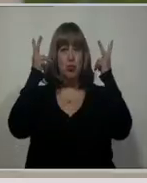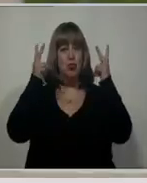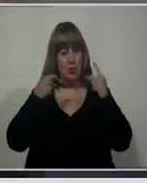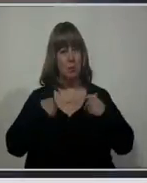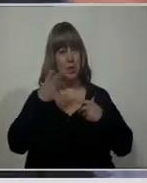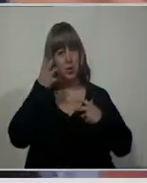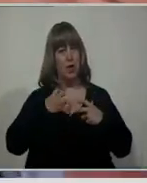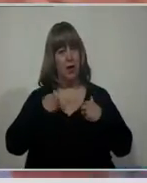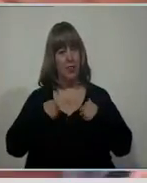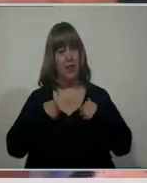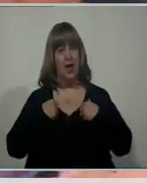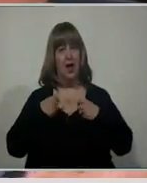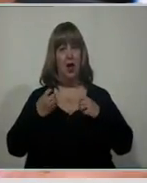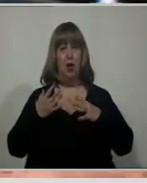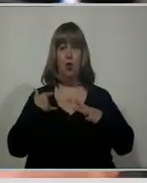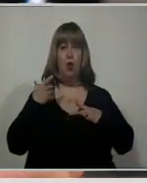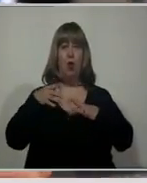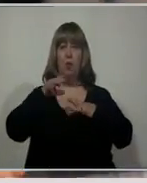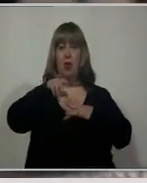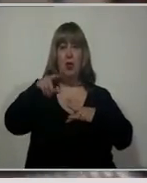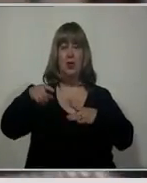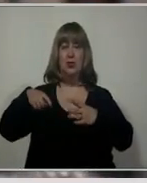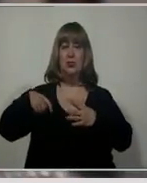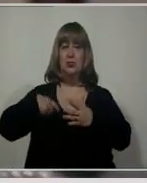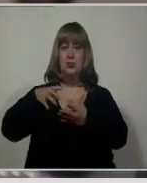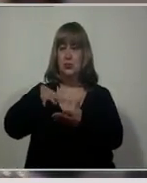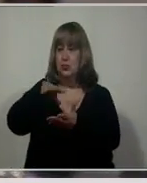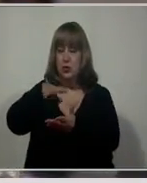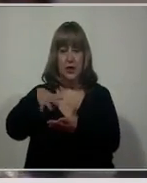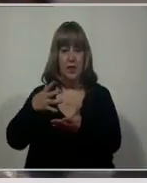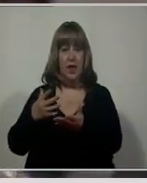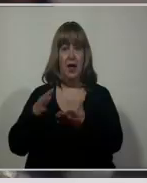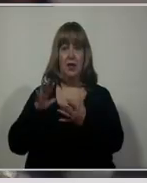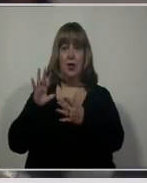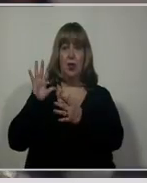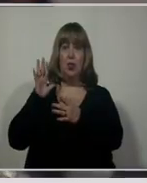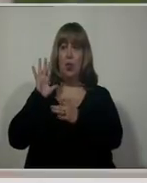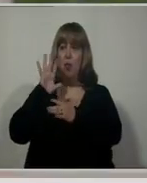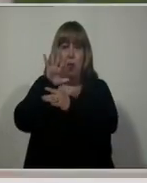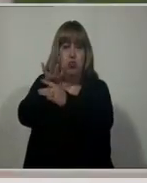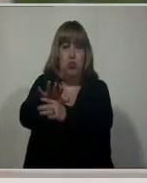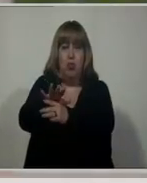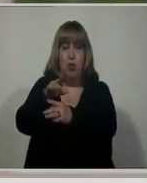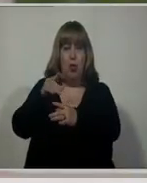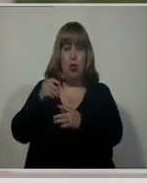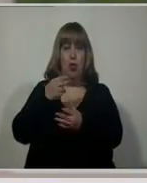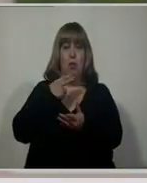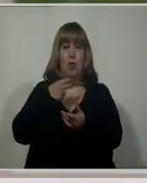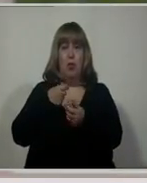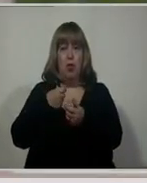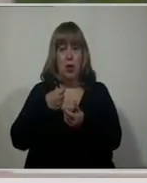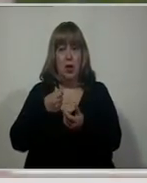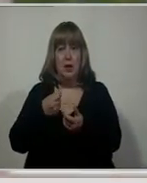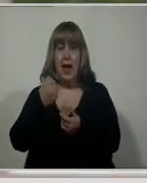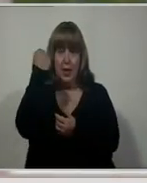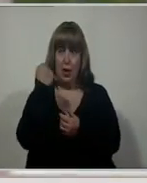de rabia que se hayan dejado avasallar así que no pudieron manejar la situación yo creo que se pude haber manejado bueno hay buenos economistas